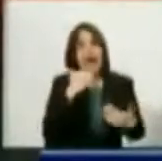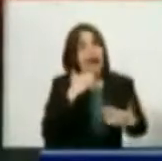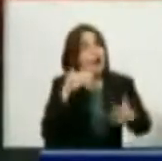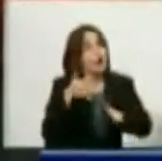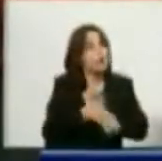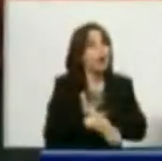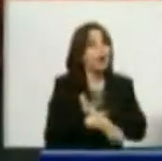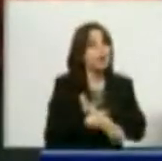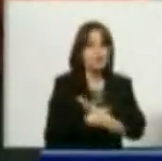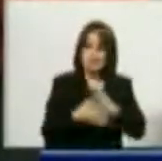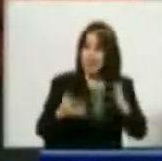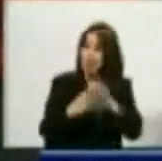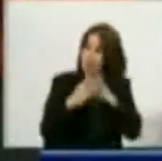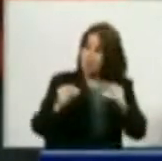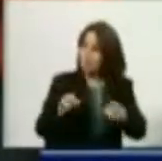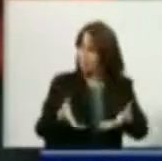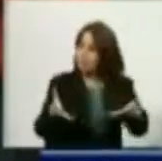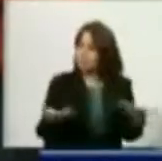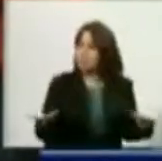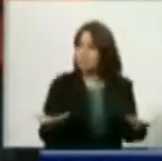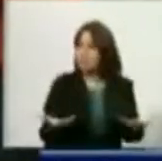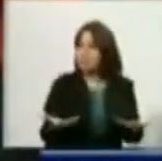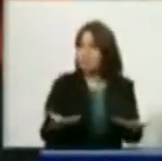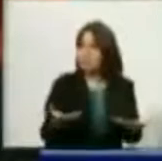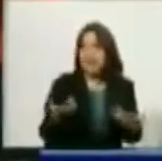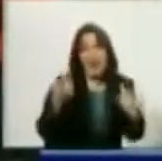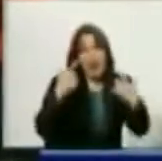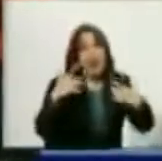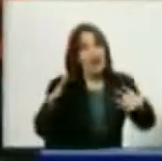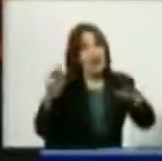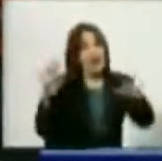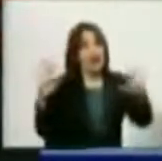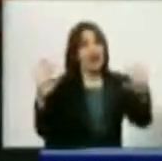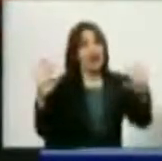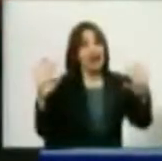algo pasa ahí algo más ahí